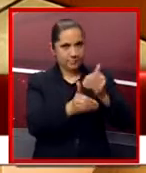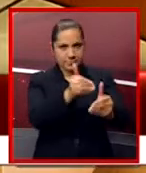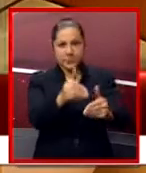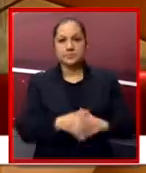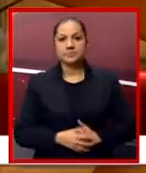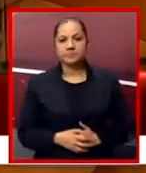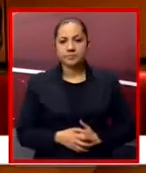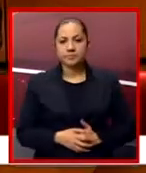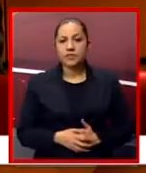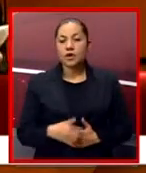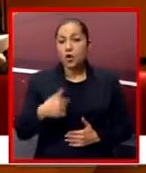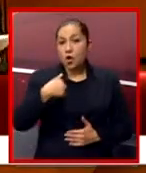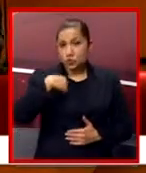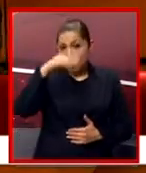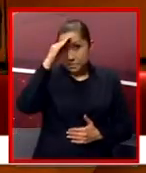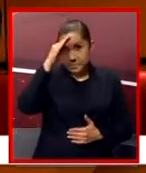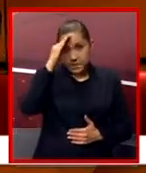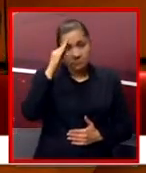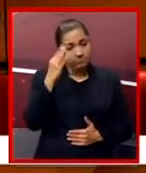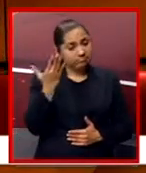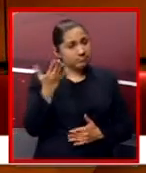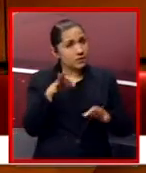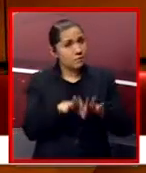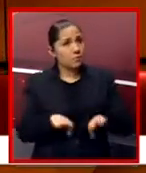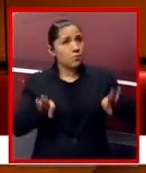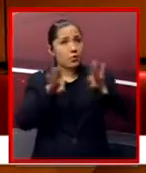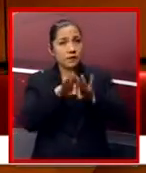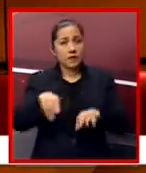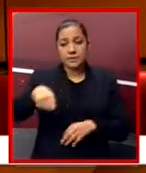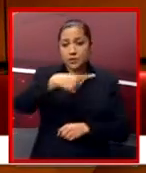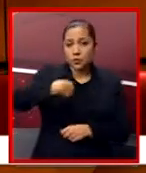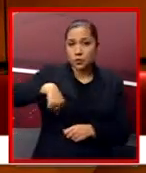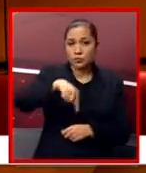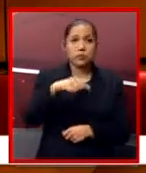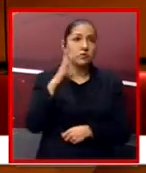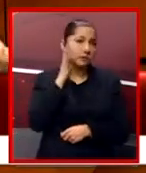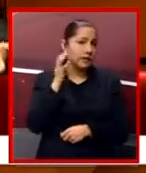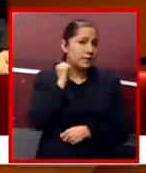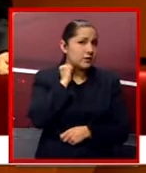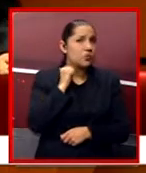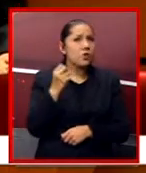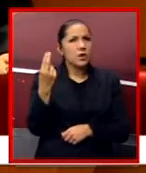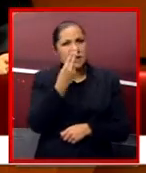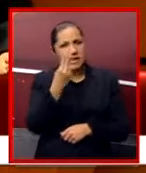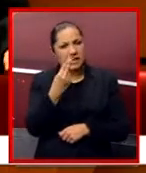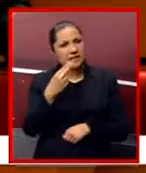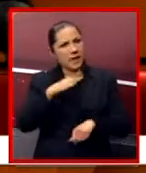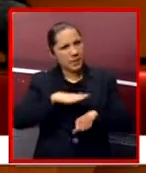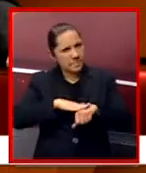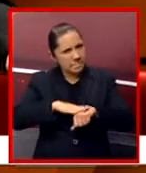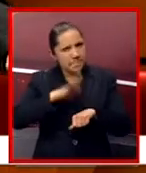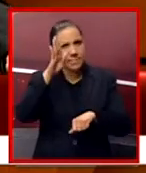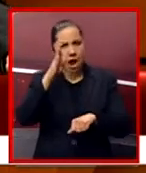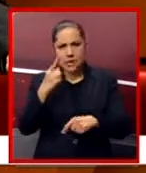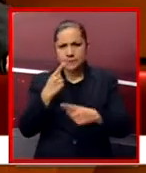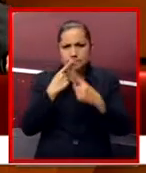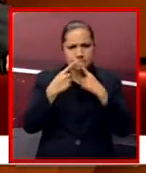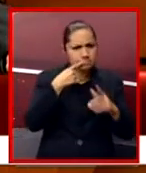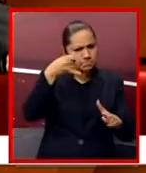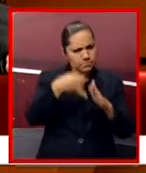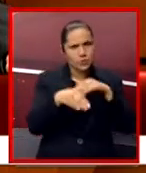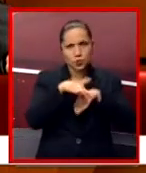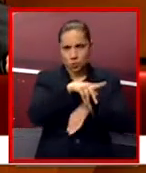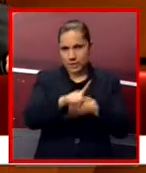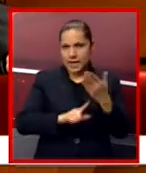Yo creo muy importante que este Senado pueda intervenir más allá de la discusión de esta ley de ingresos, en